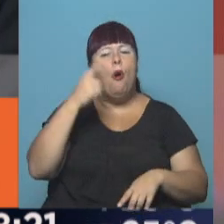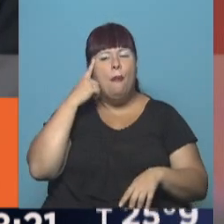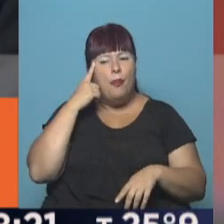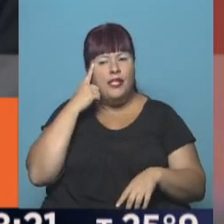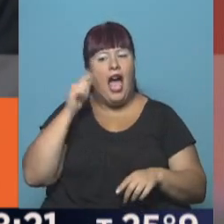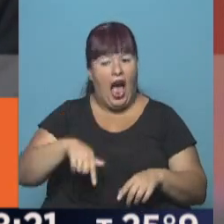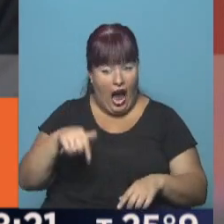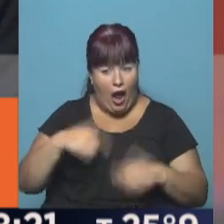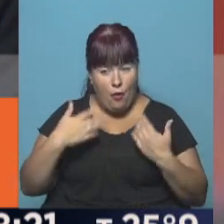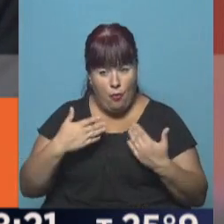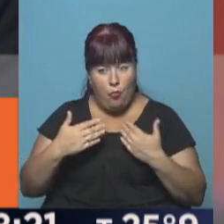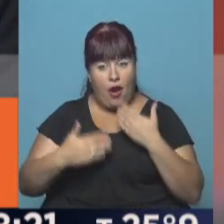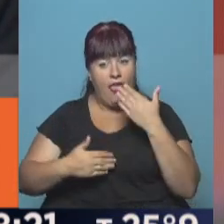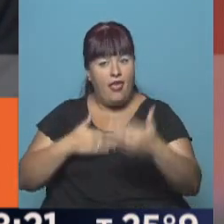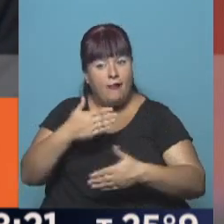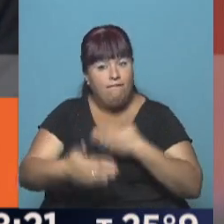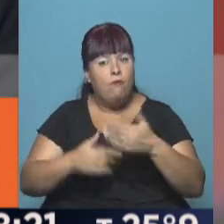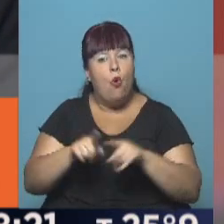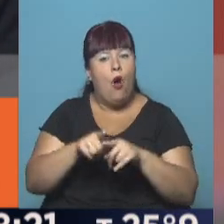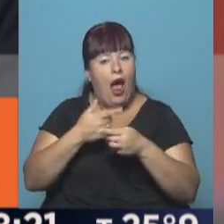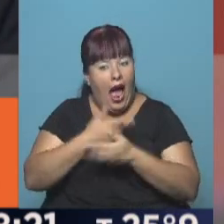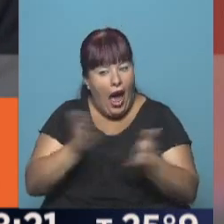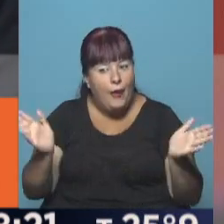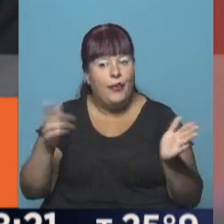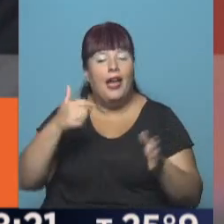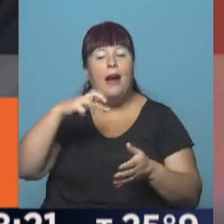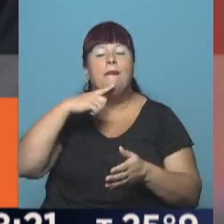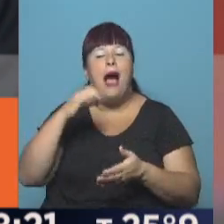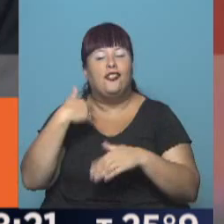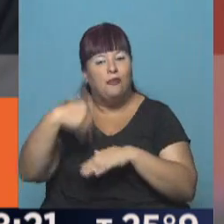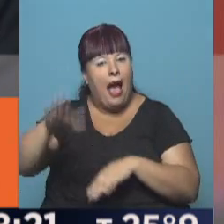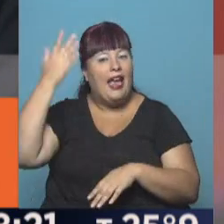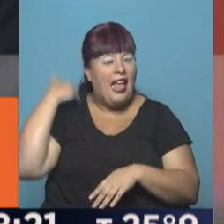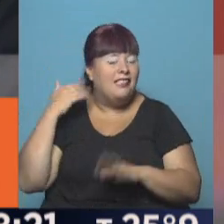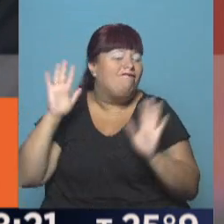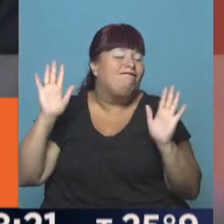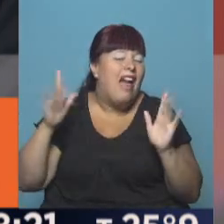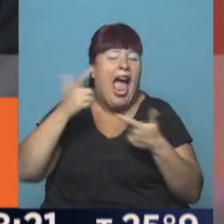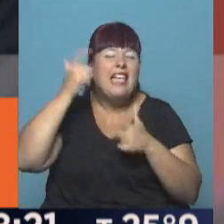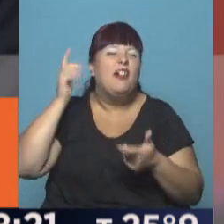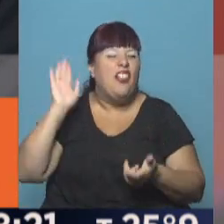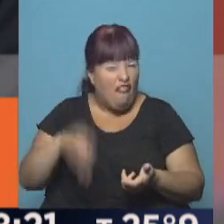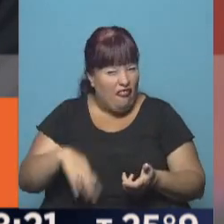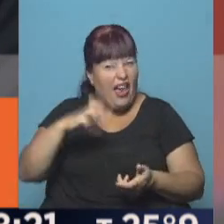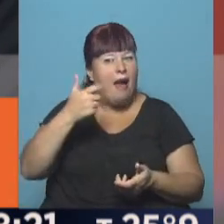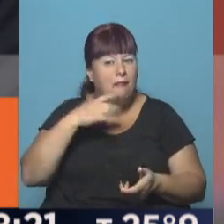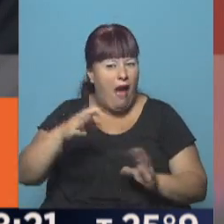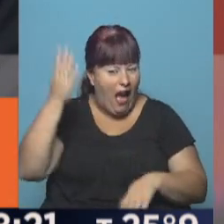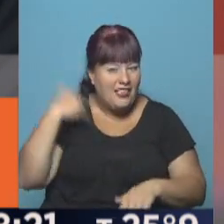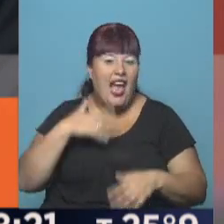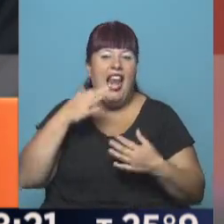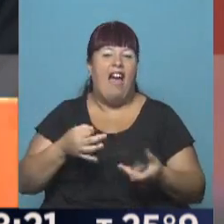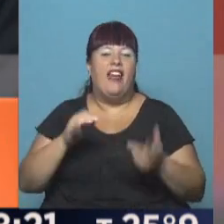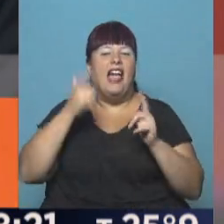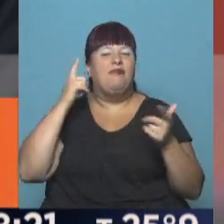que ahora puede haber pasos más abiertas que las del pasado? Mira, la experiencia no fue buena de las PASO. La verdad que